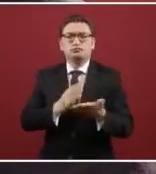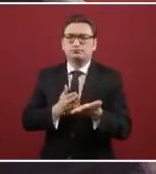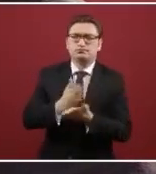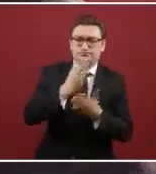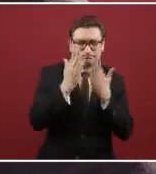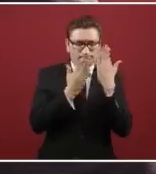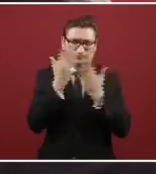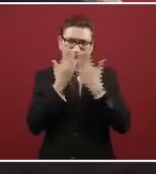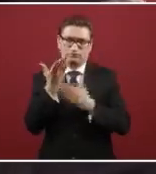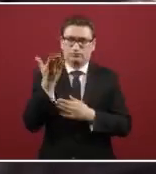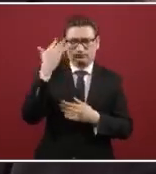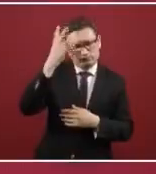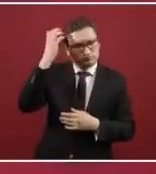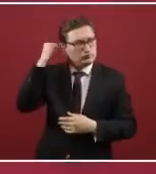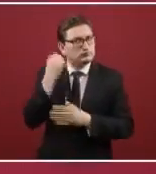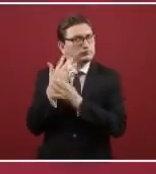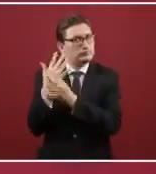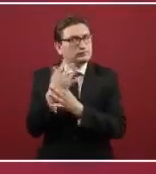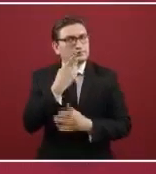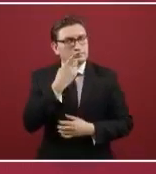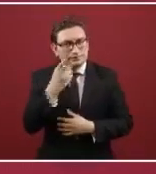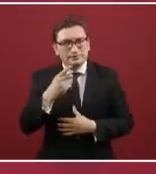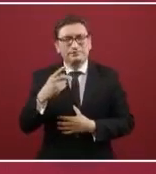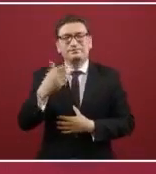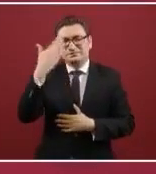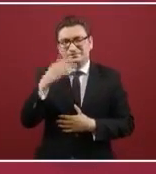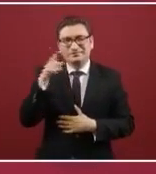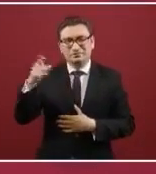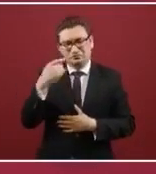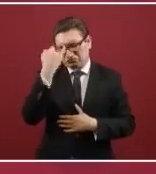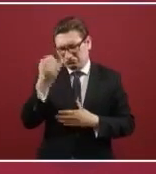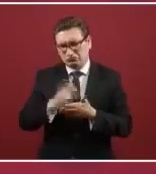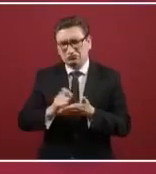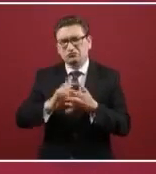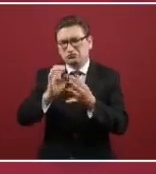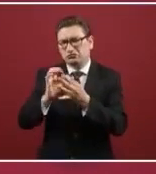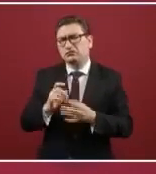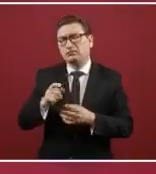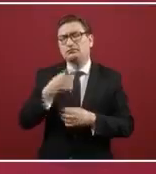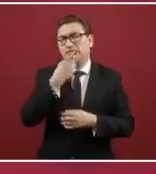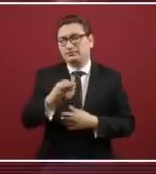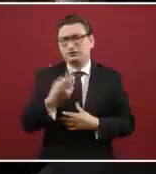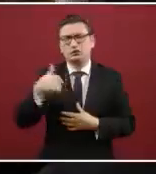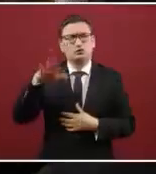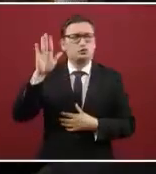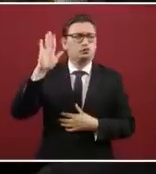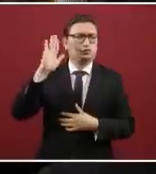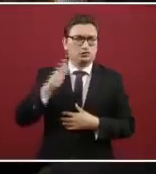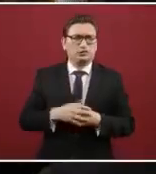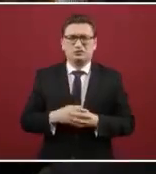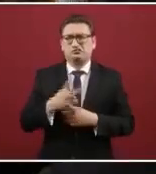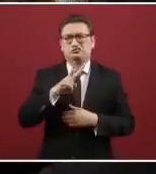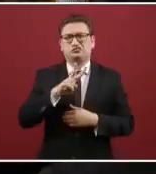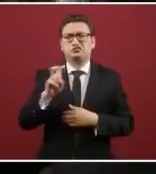Lo decía Morelos en Los Sentimientos de la Nación hace más